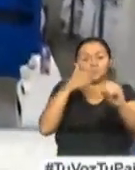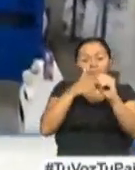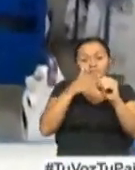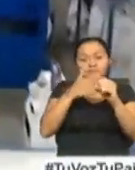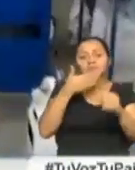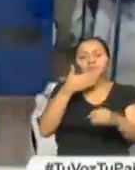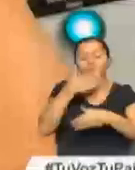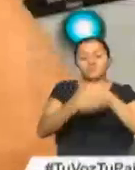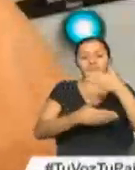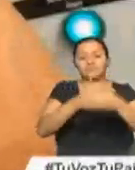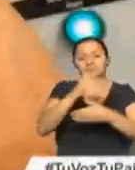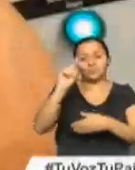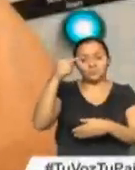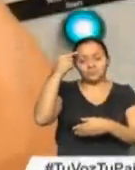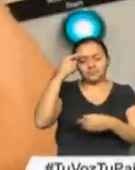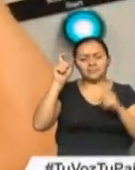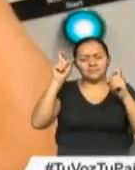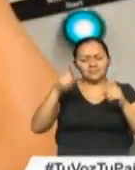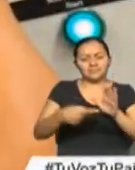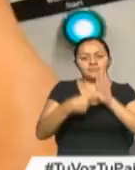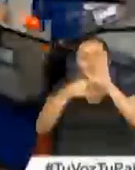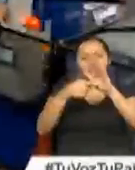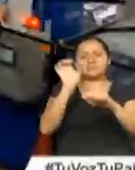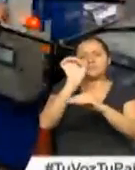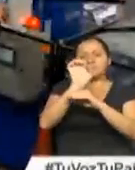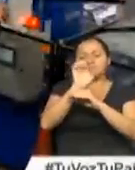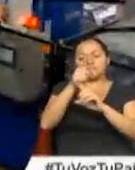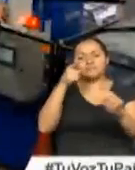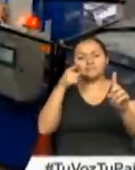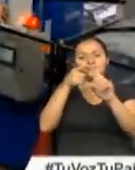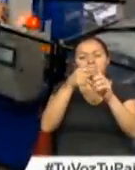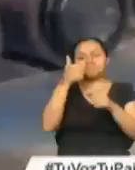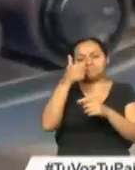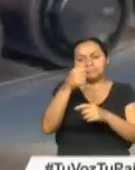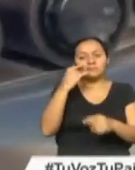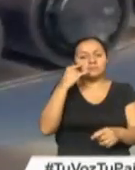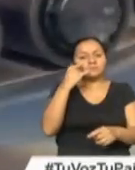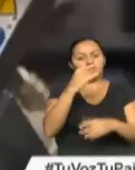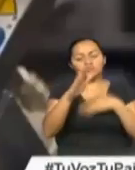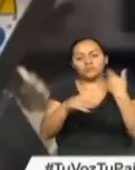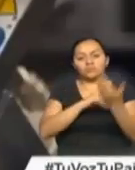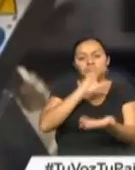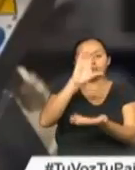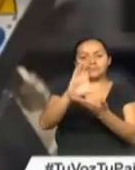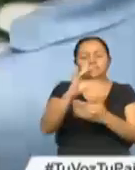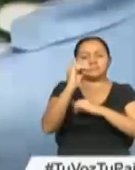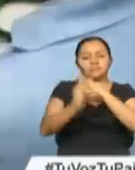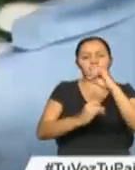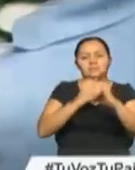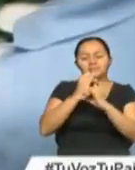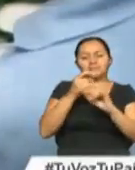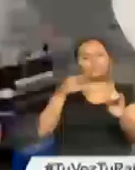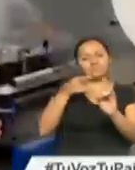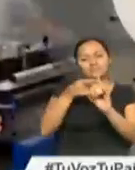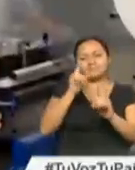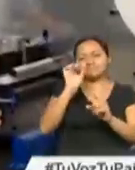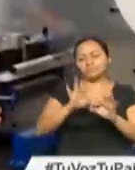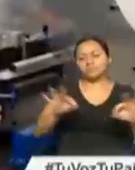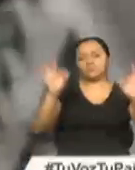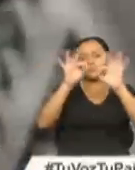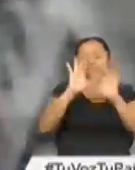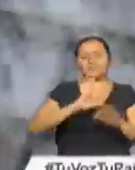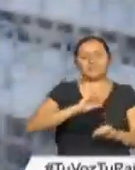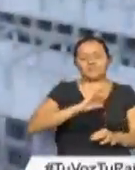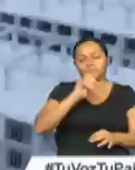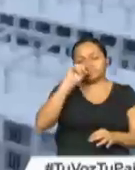del gobierno nacional es posicionar al Ecuador como un destino altamente atractivo para la inversión extranjera directa de base tecnológica.